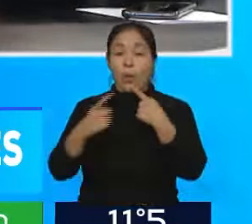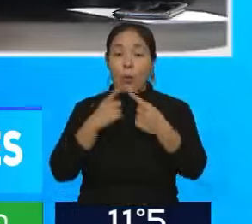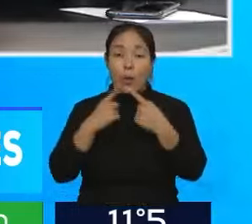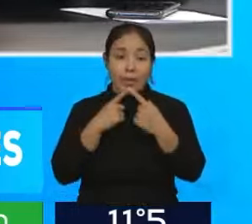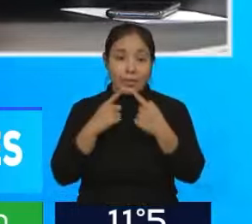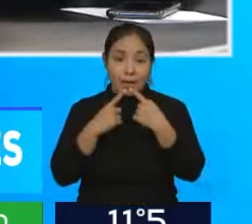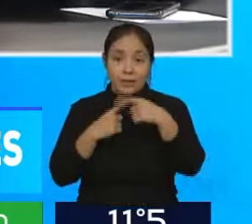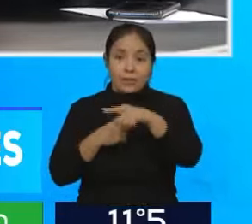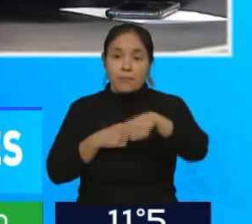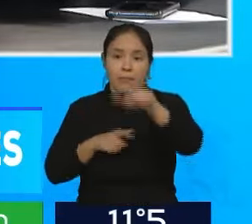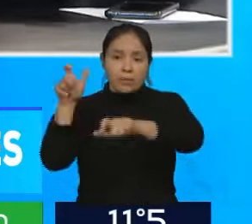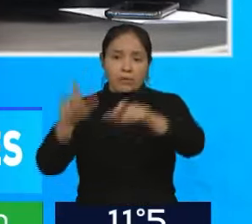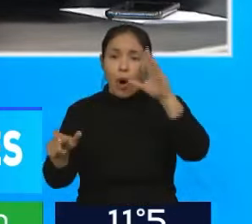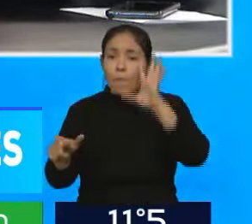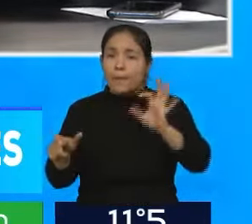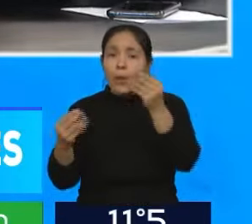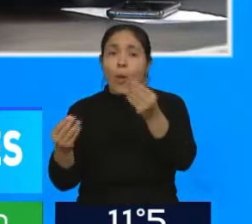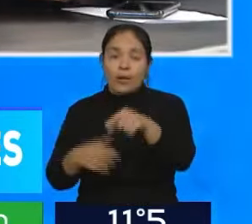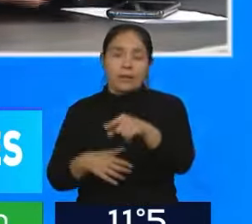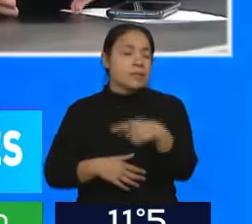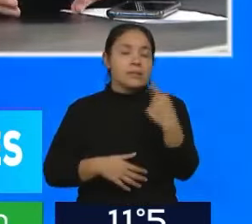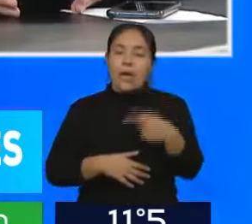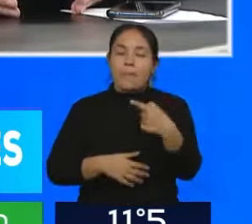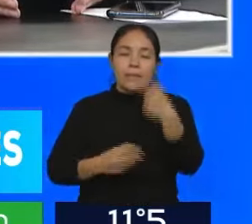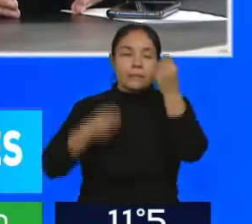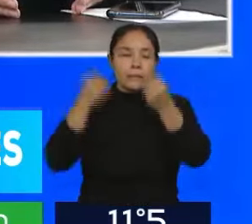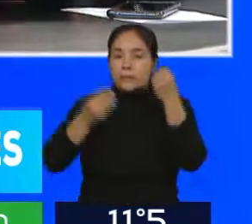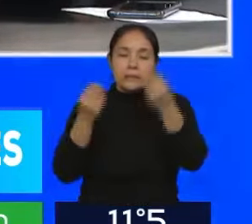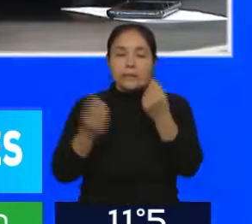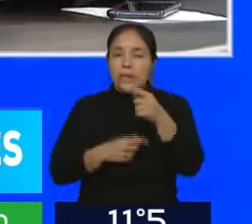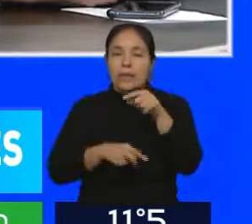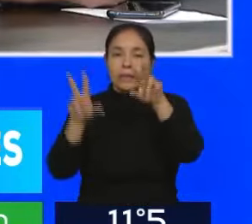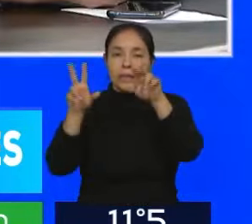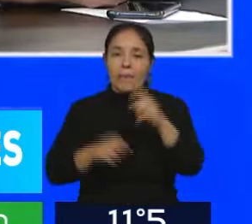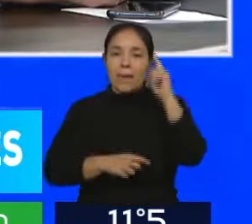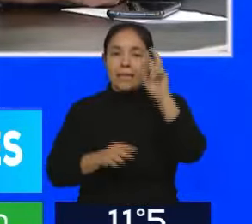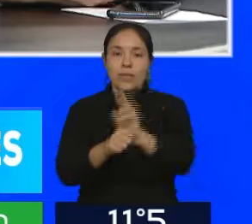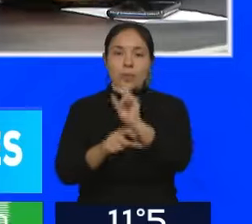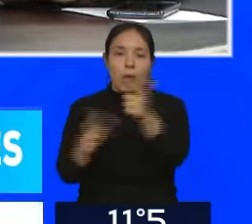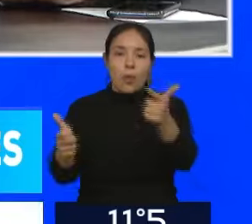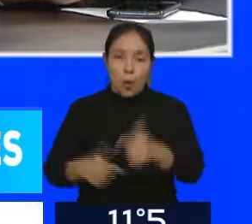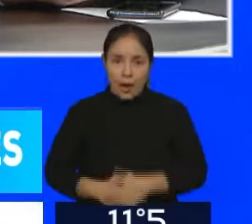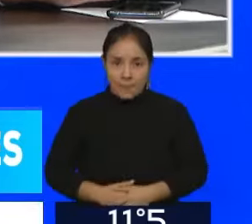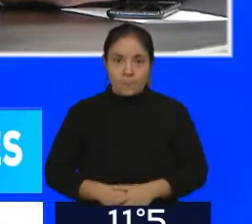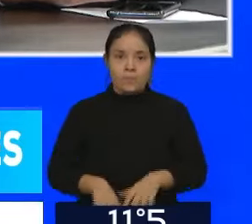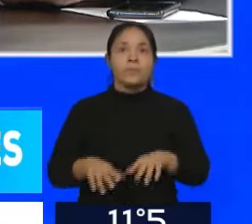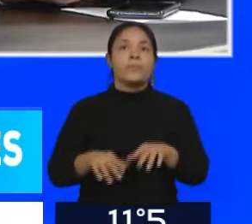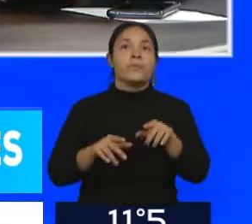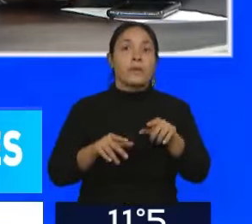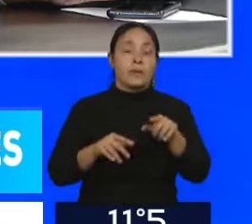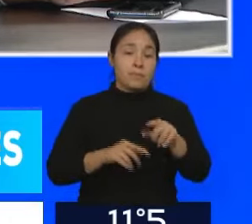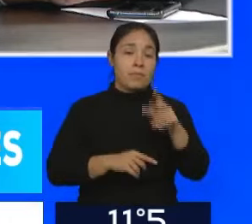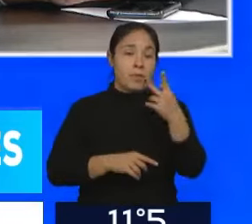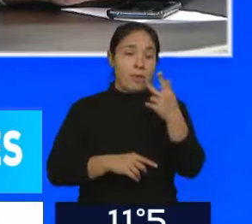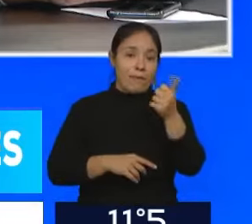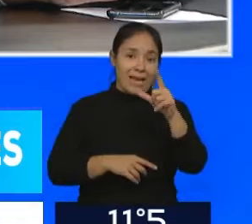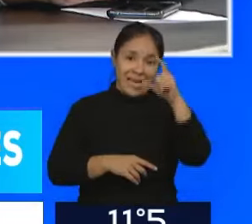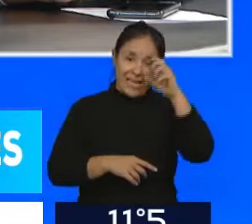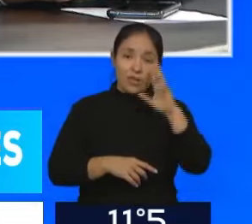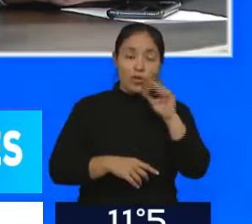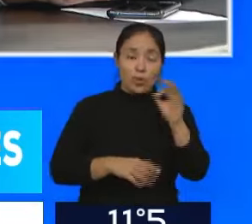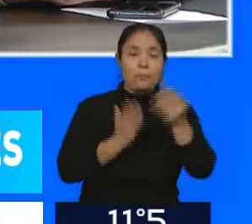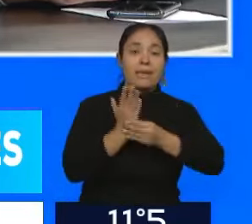social, siempre la inseguridad está ahí y está vinculado directamente con el sistema penal. Valerio es el ministro de la